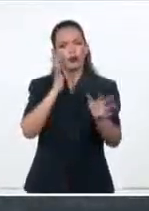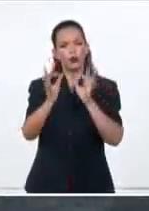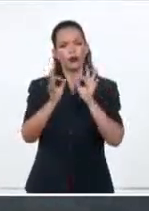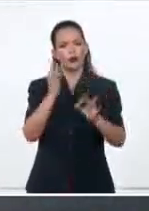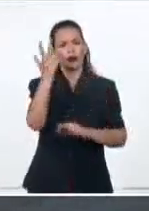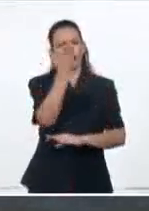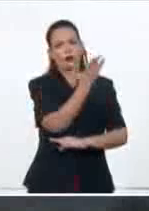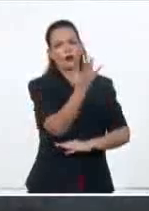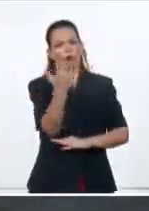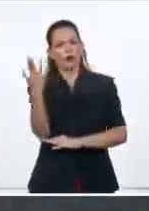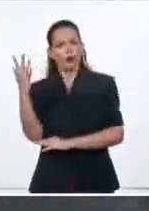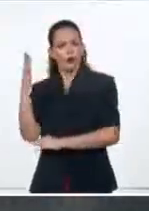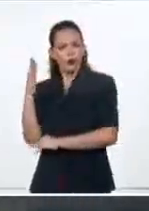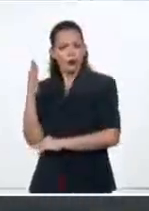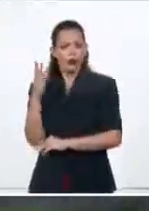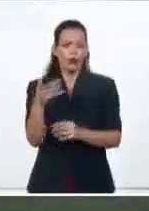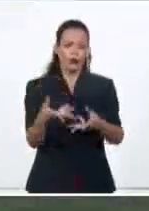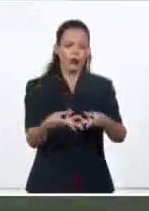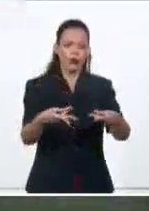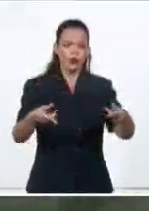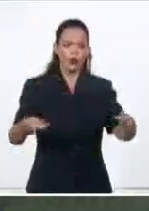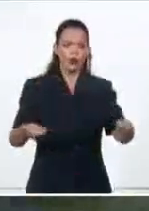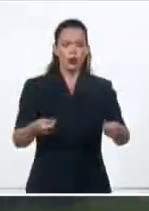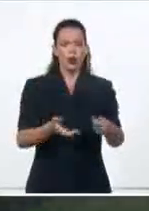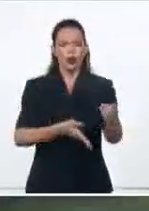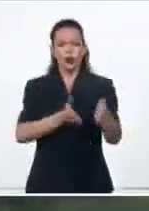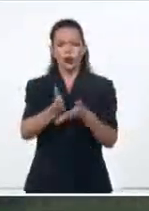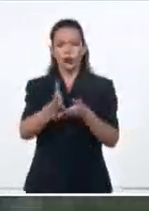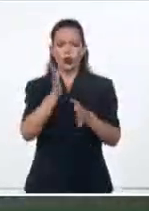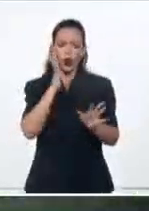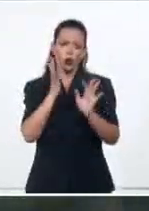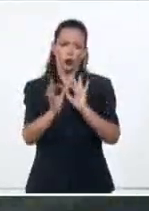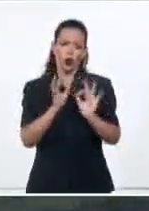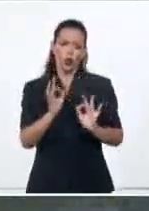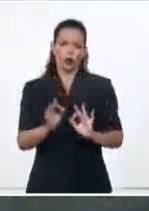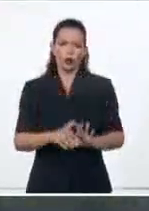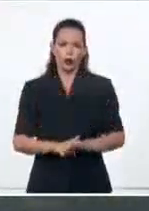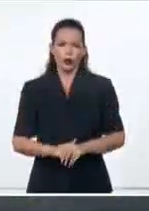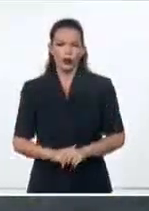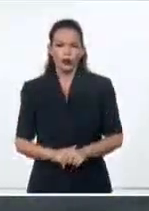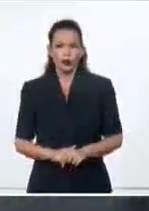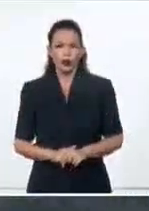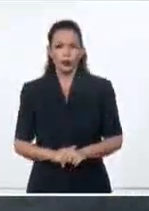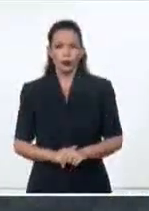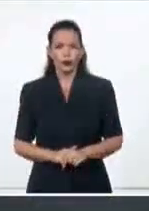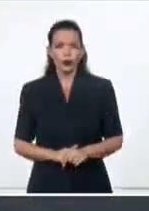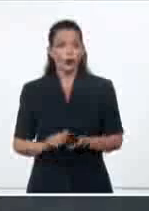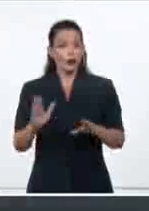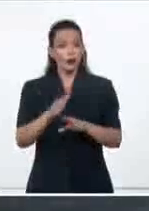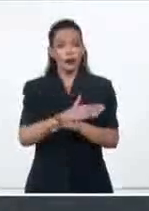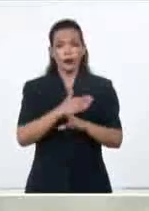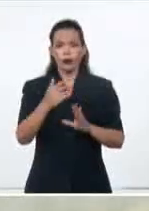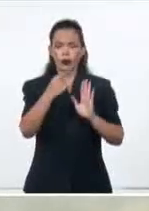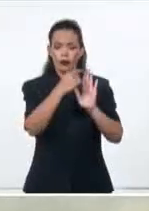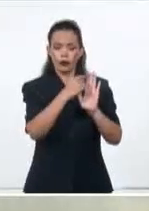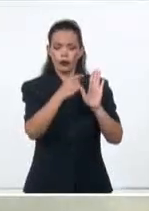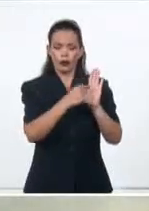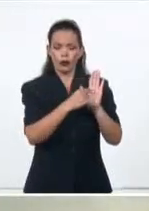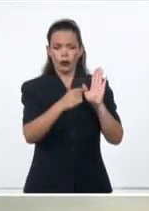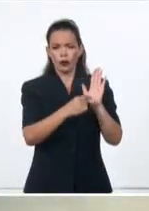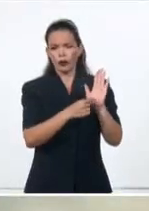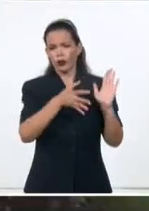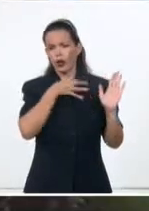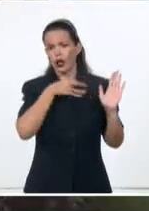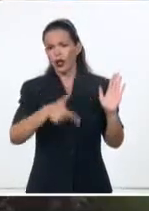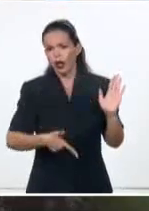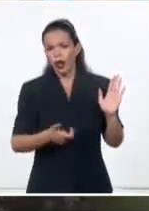ejemplo, la erosión de los mismos y elevar su conservación. Y serán realizadas varias acciones, por ejemplo, evitar